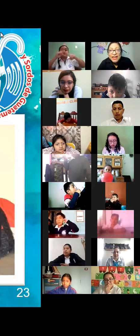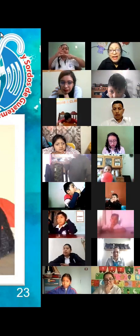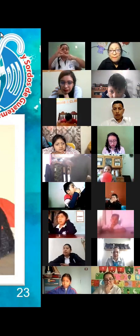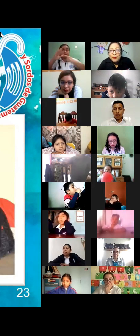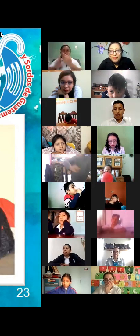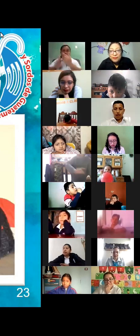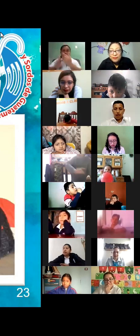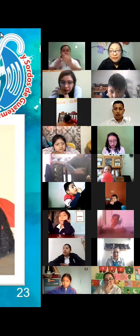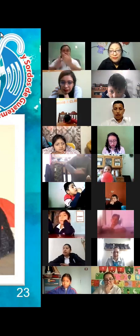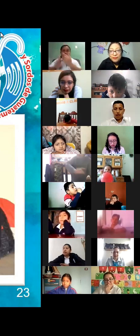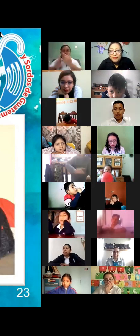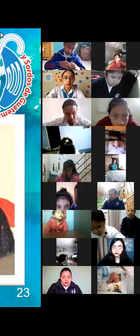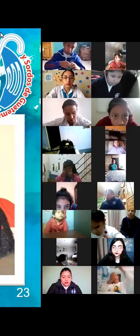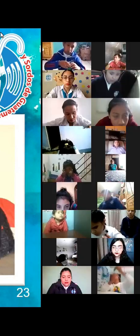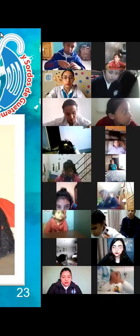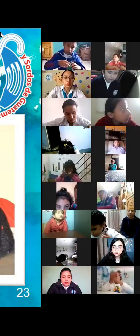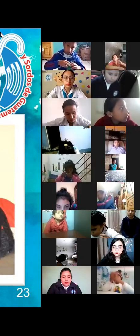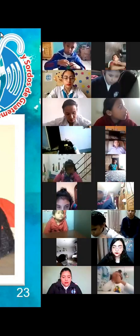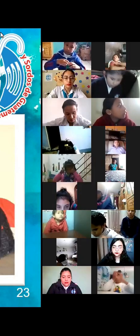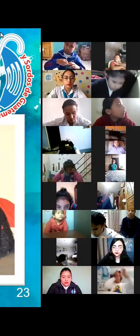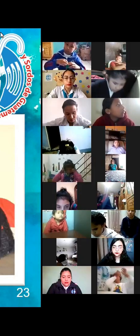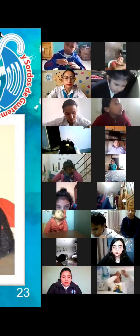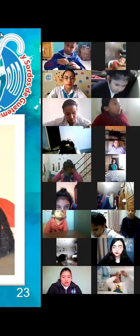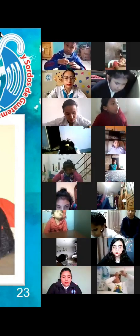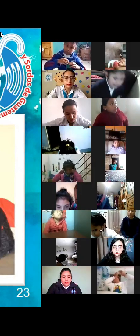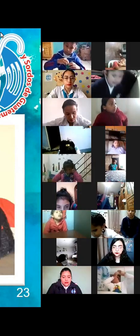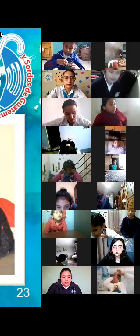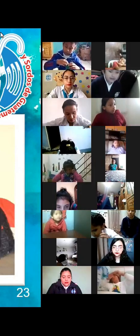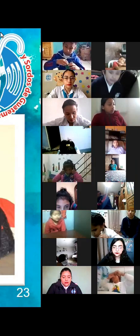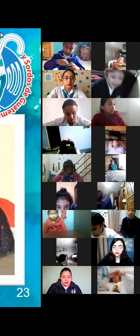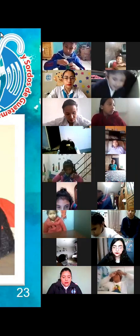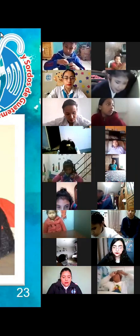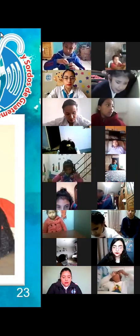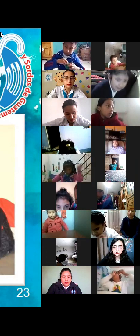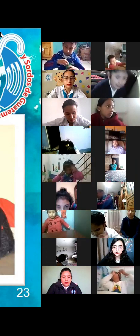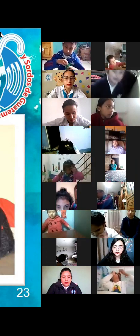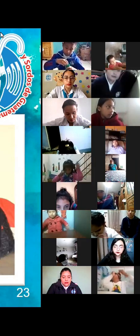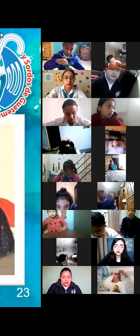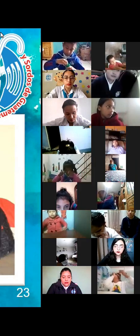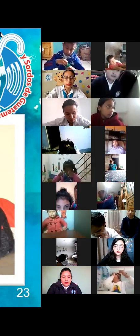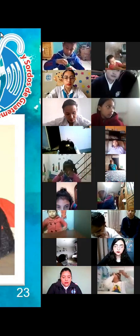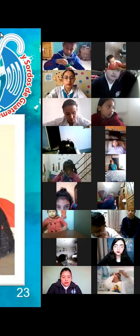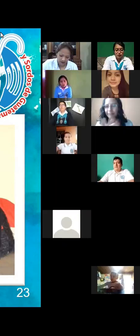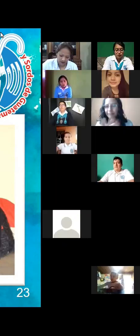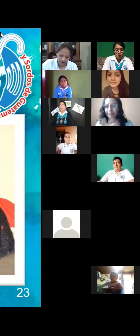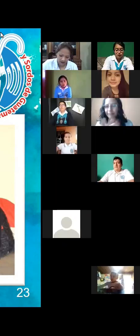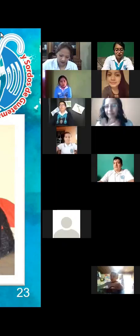pensar, ¿qué podemos hacer? Entonces se dirigieron hacia las oficinas del Ministerio de Educación